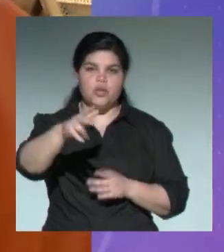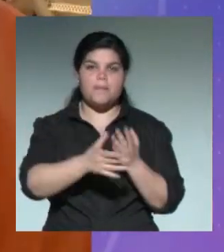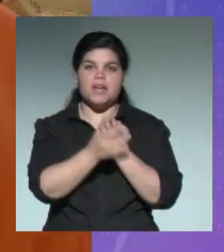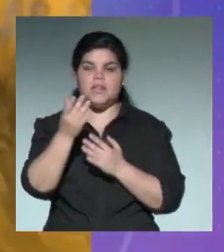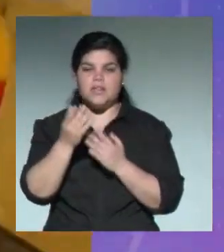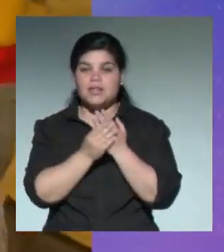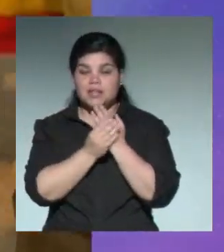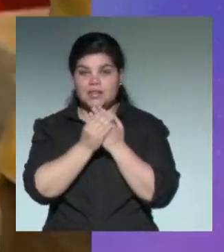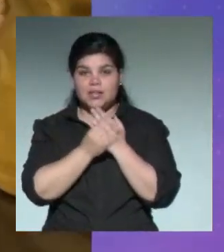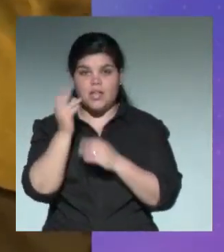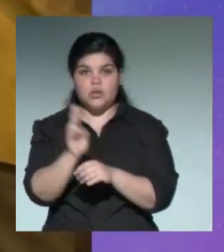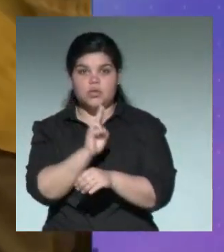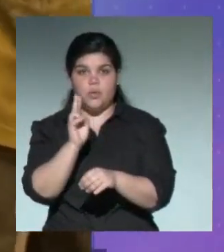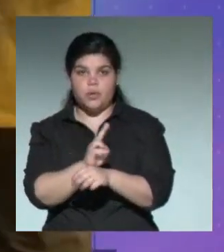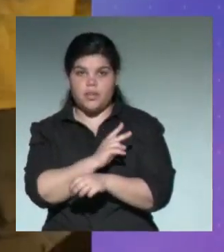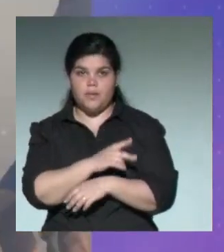de Seguridad.